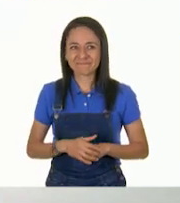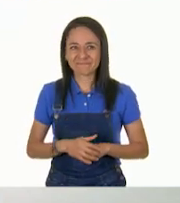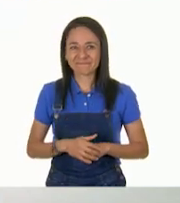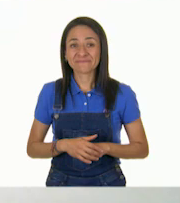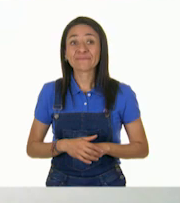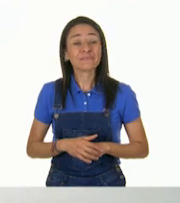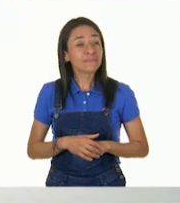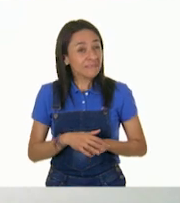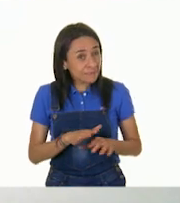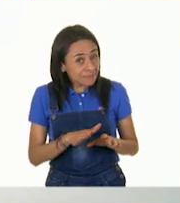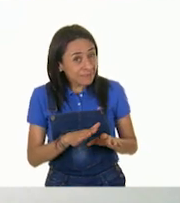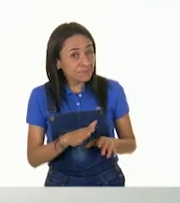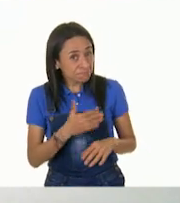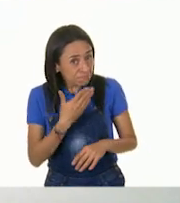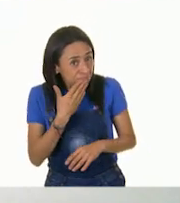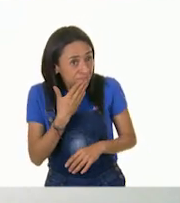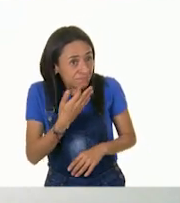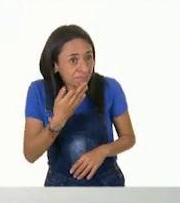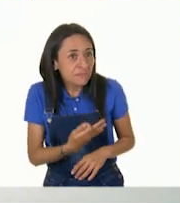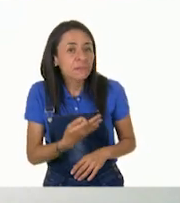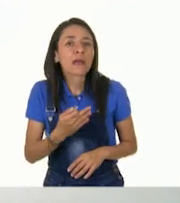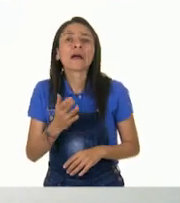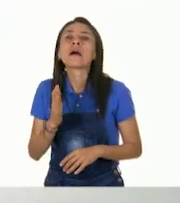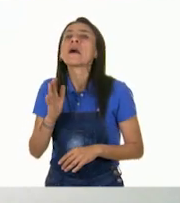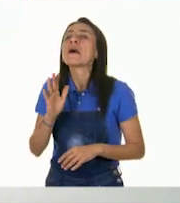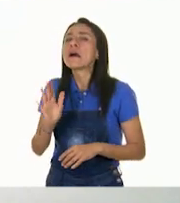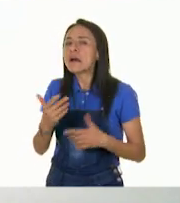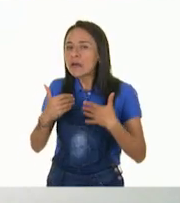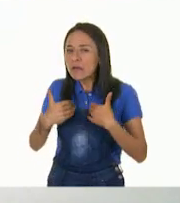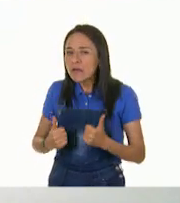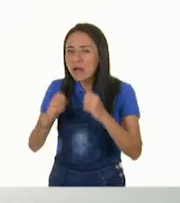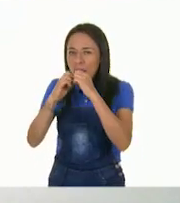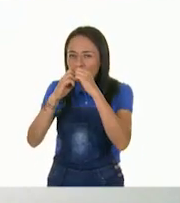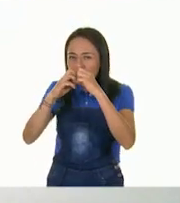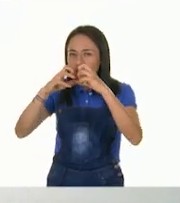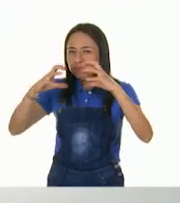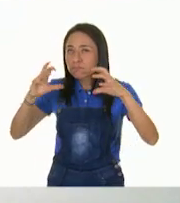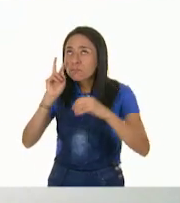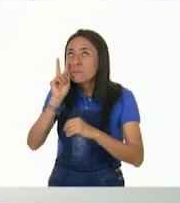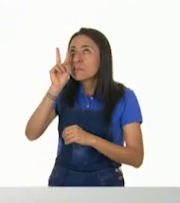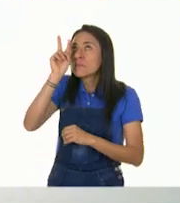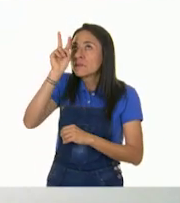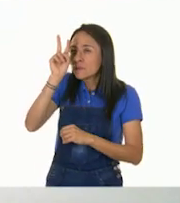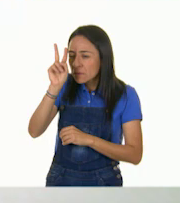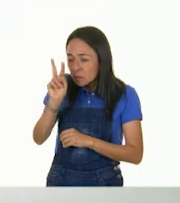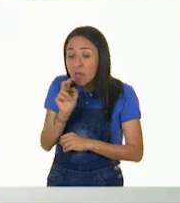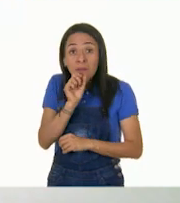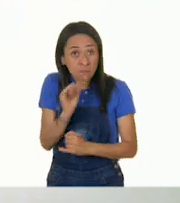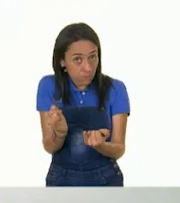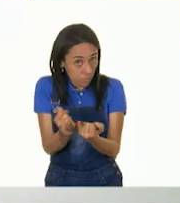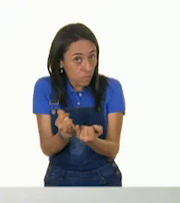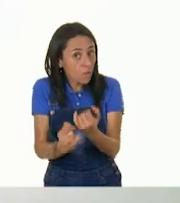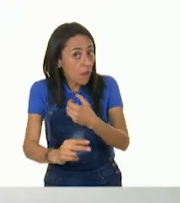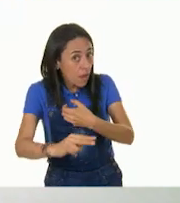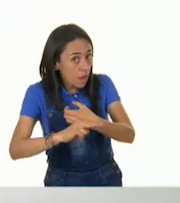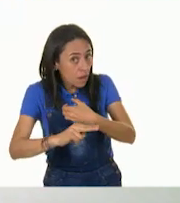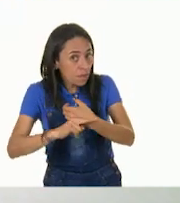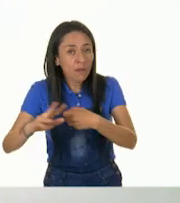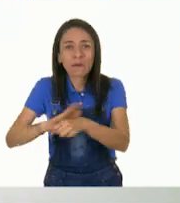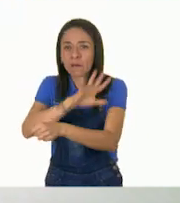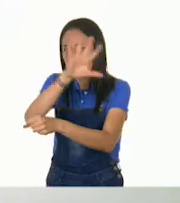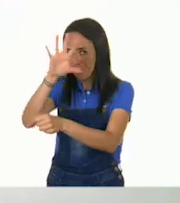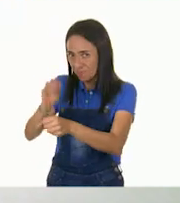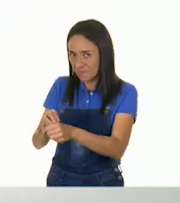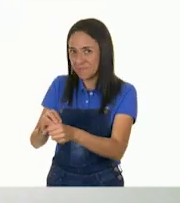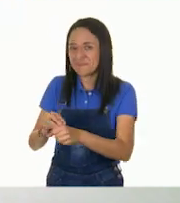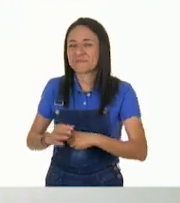lo logra es que no hay que perder de vista el globo y el bazo y el vaso y todo lamy